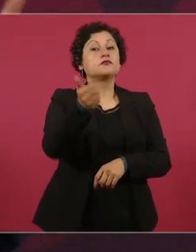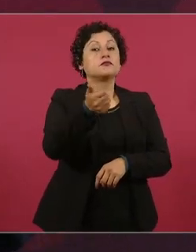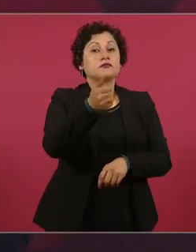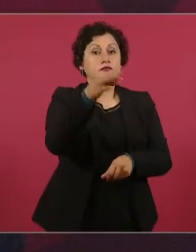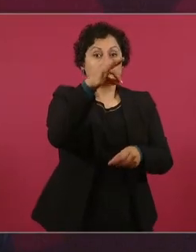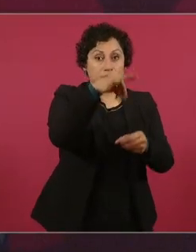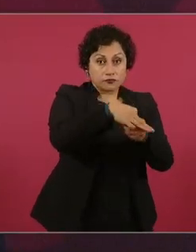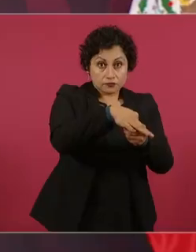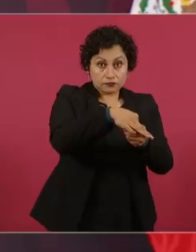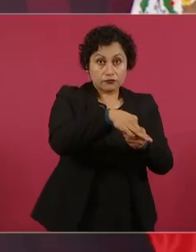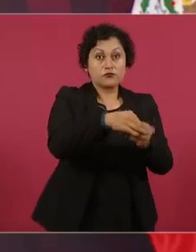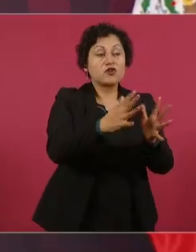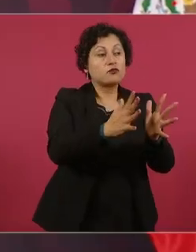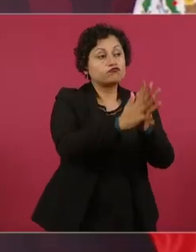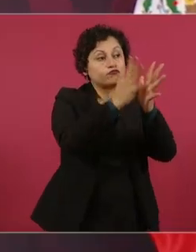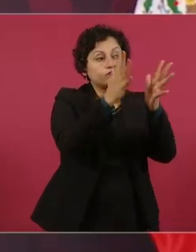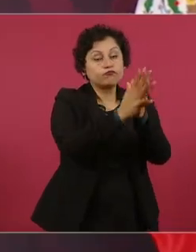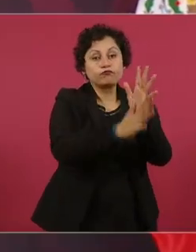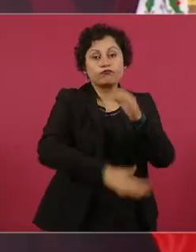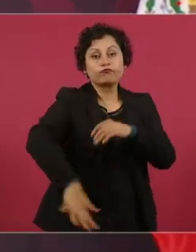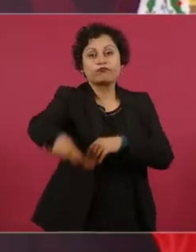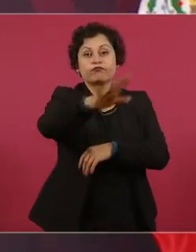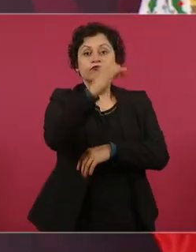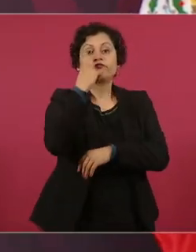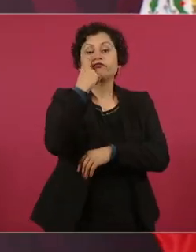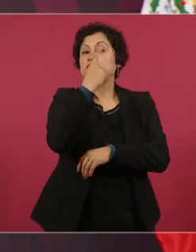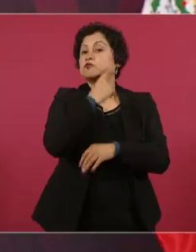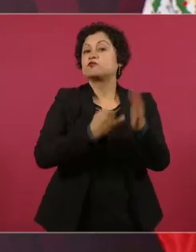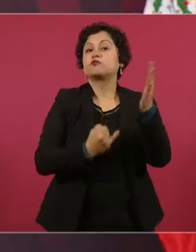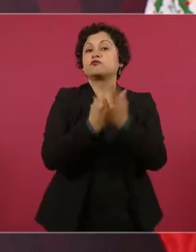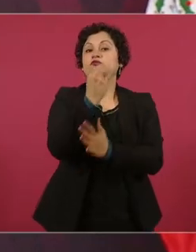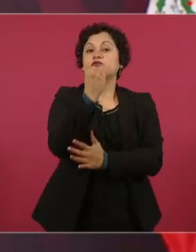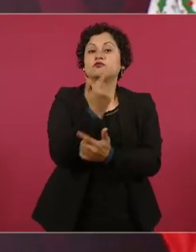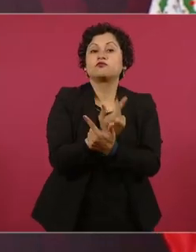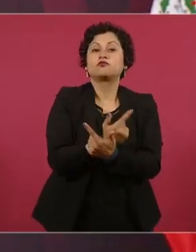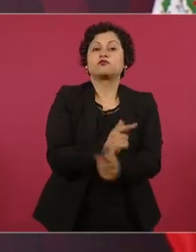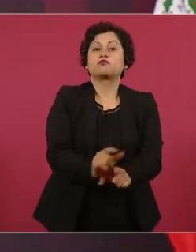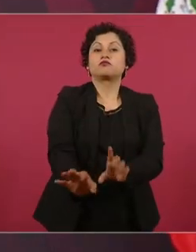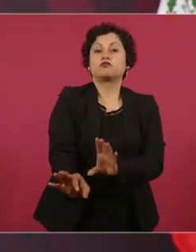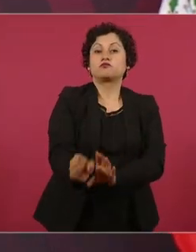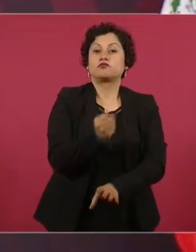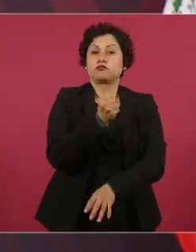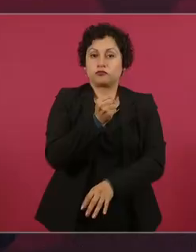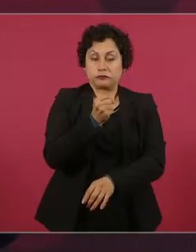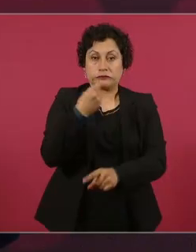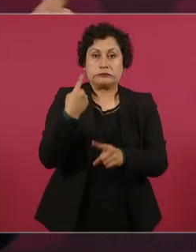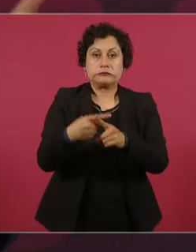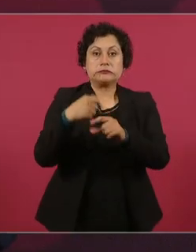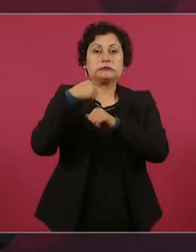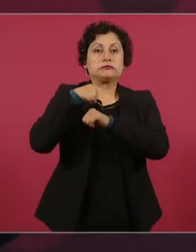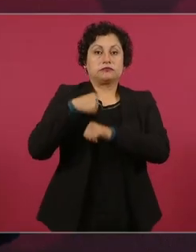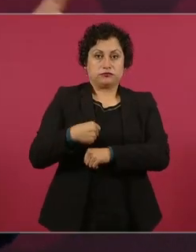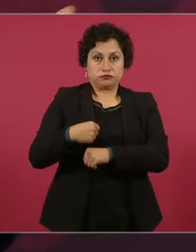democracia efectiva que efectivamente el pueblo elija libremente a sus autoridades,